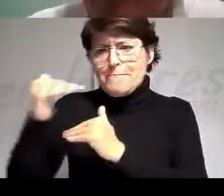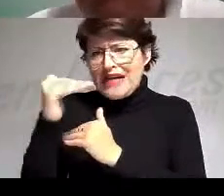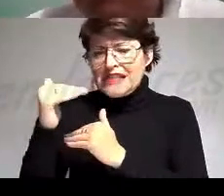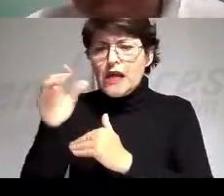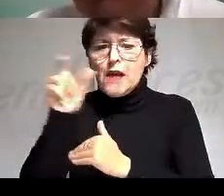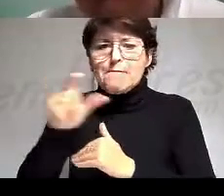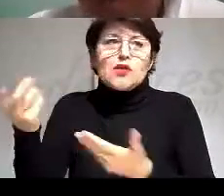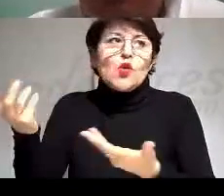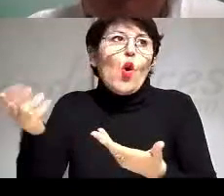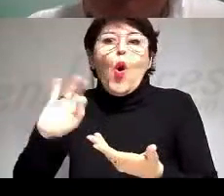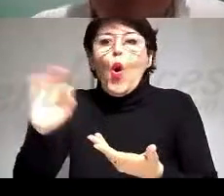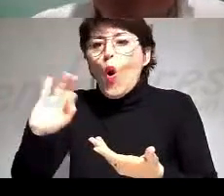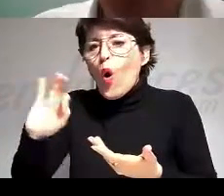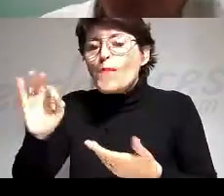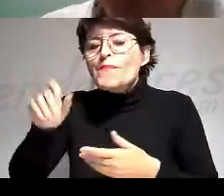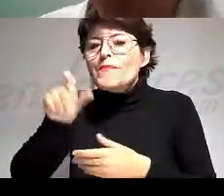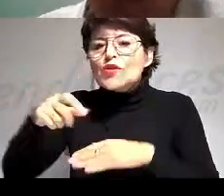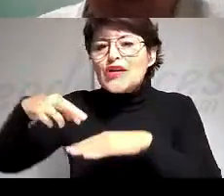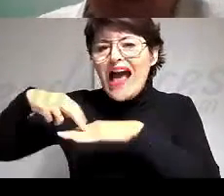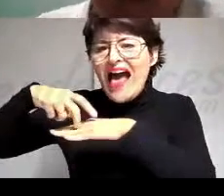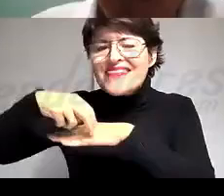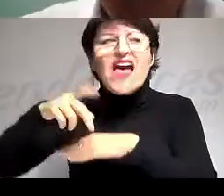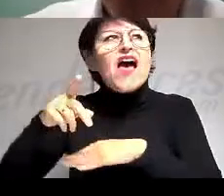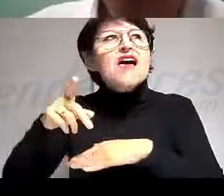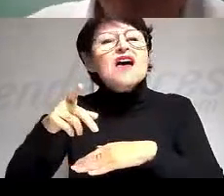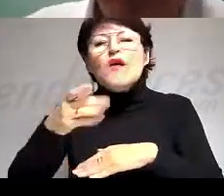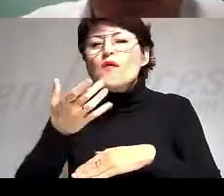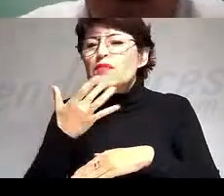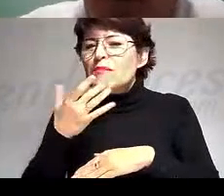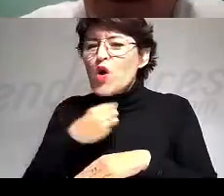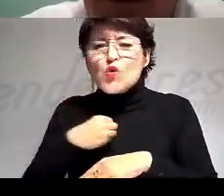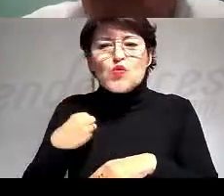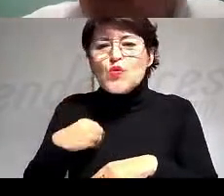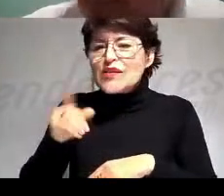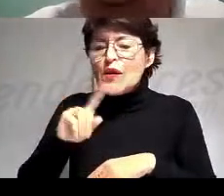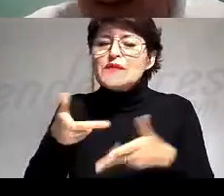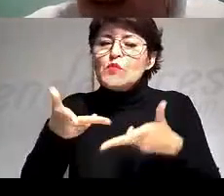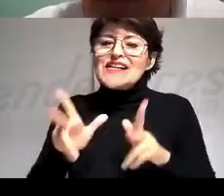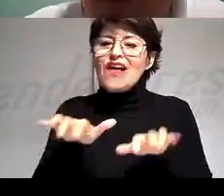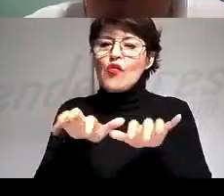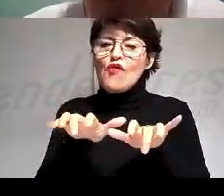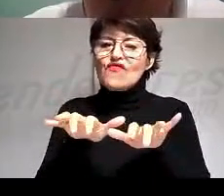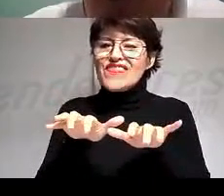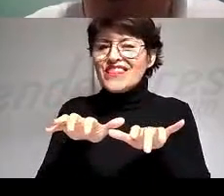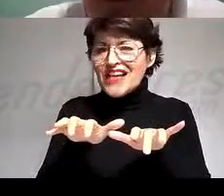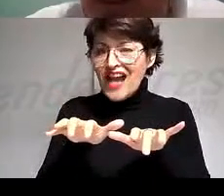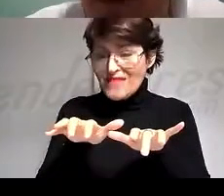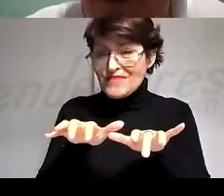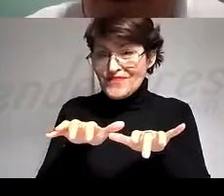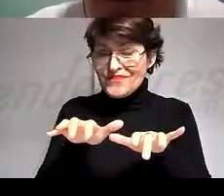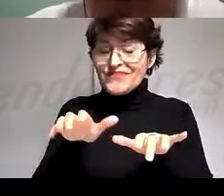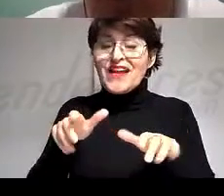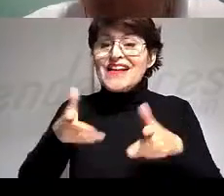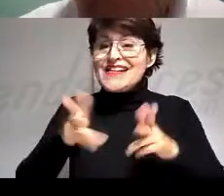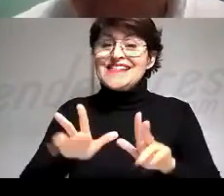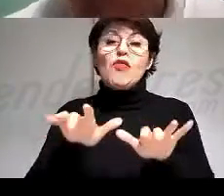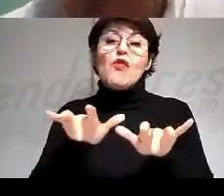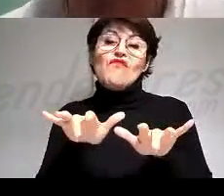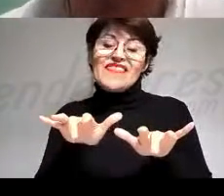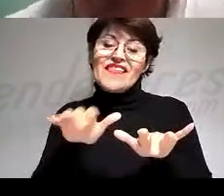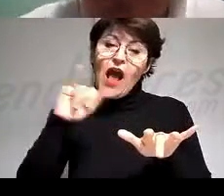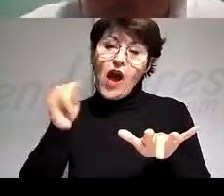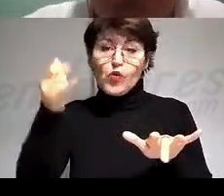que camine pues más de la cuenta. No es lo mismo estar sentado en una oficina, pese a que el agotamiento psicológico pudiera ser igual o